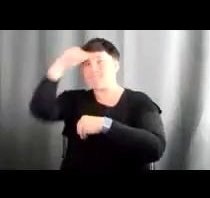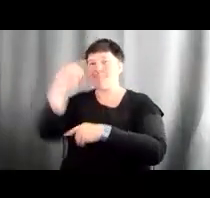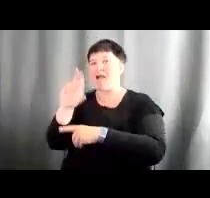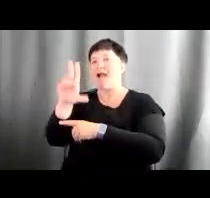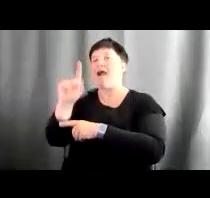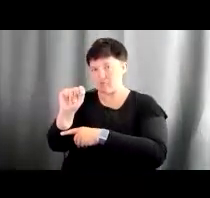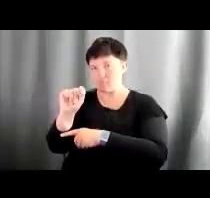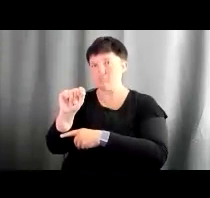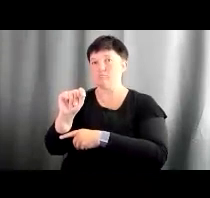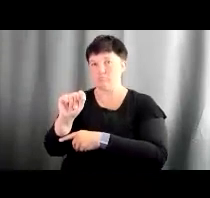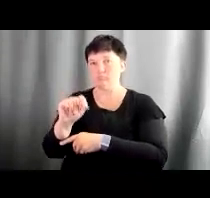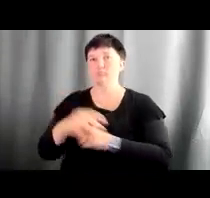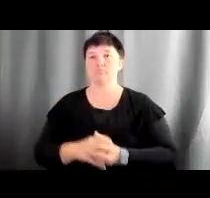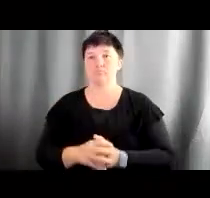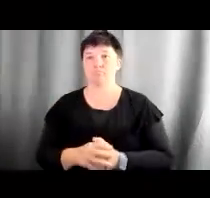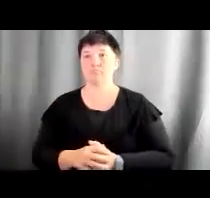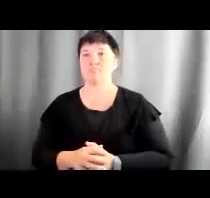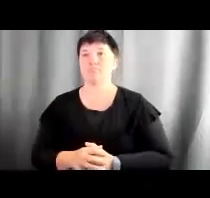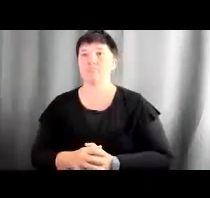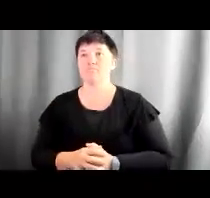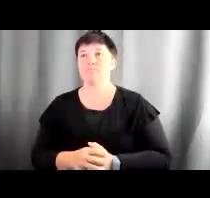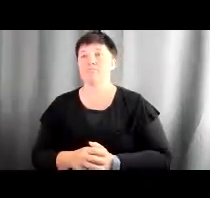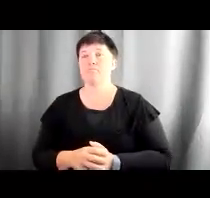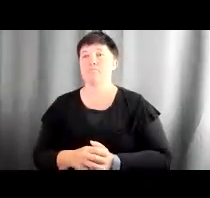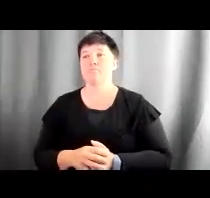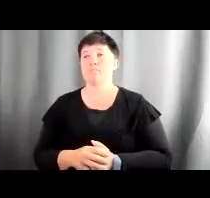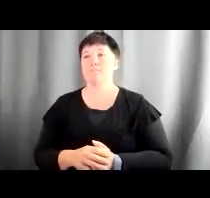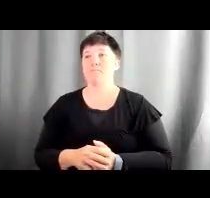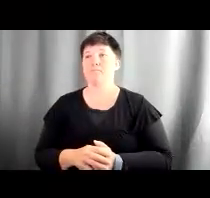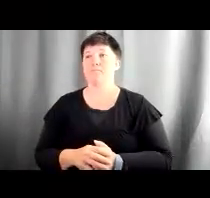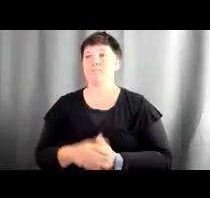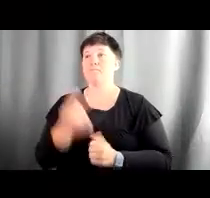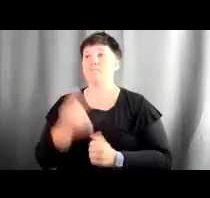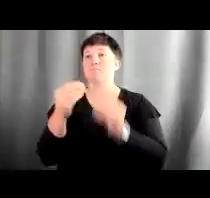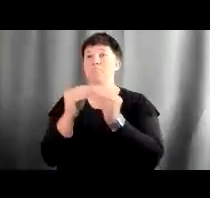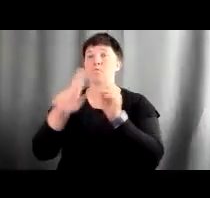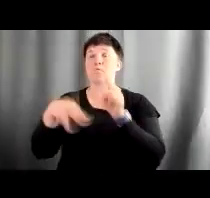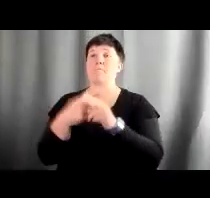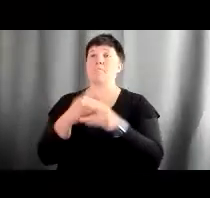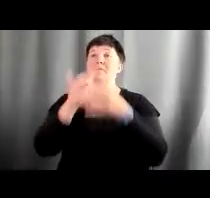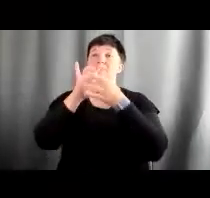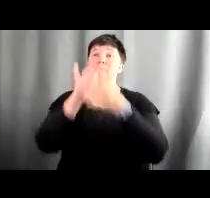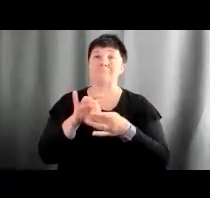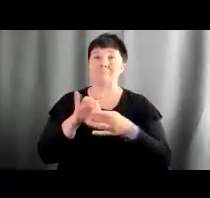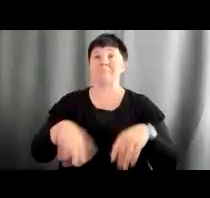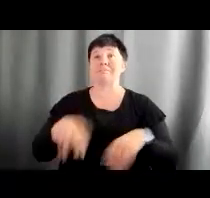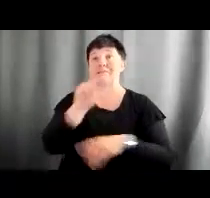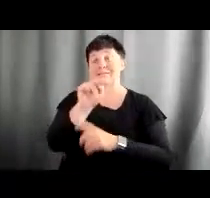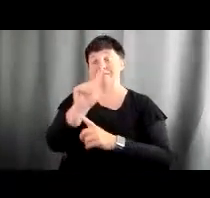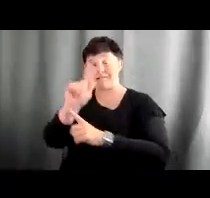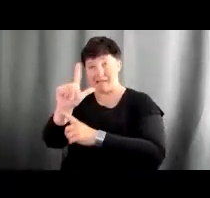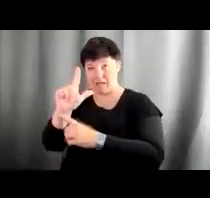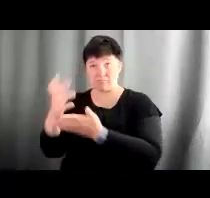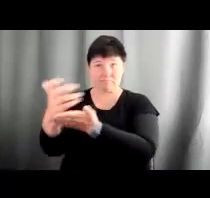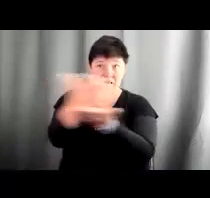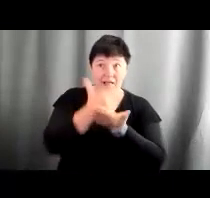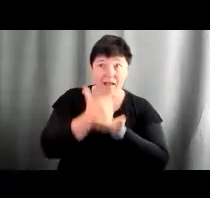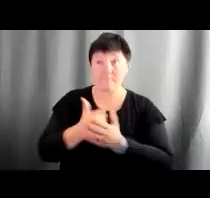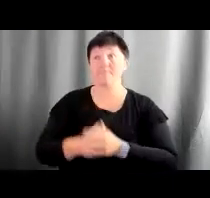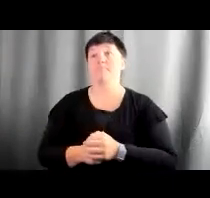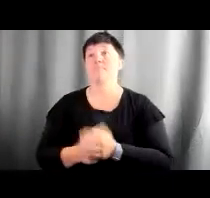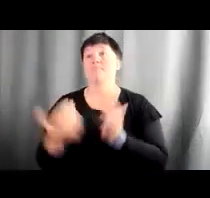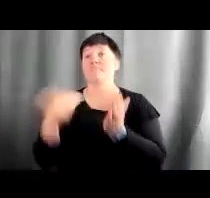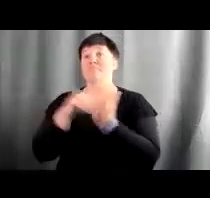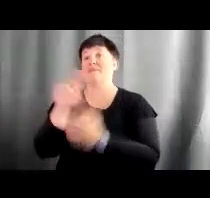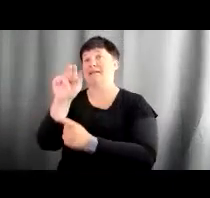de energía y apagones. Así que un poco más sobre cómo se recogen datos cronológicos. La NASA construyó los instrumentos y